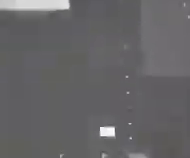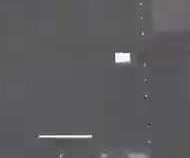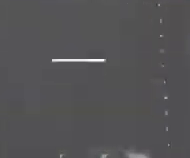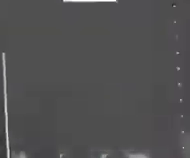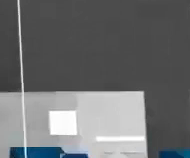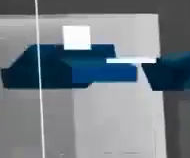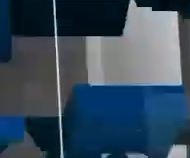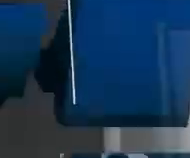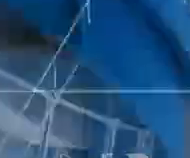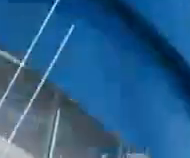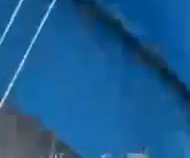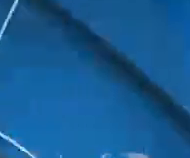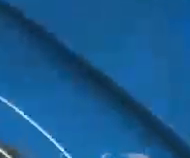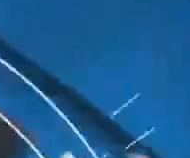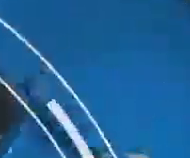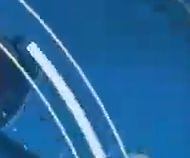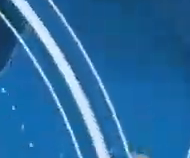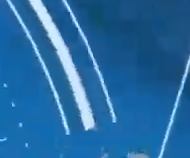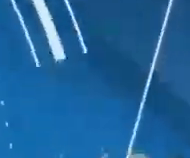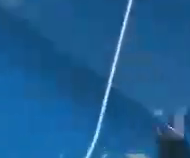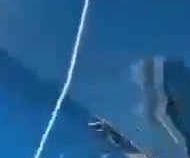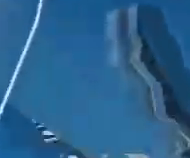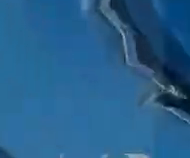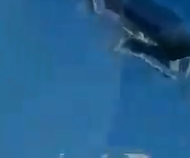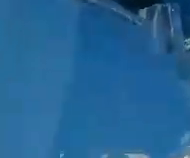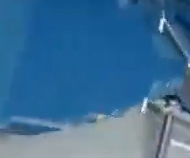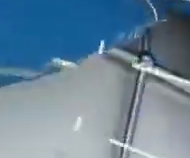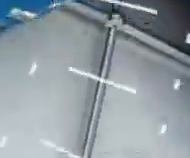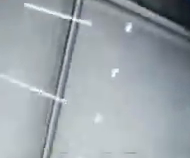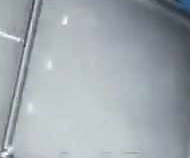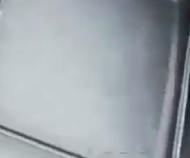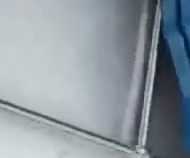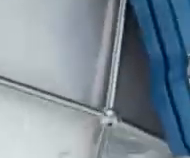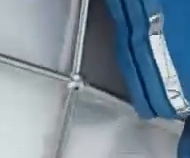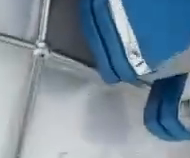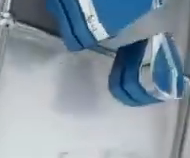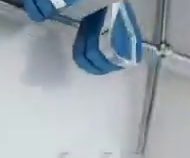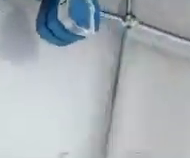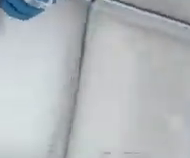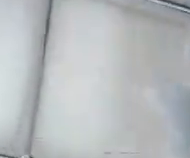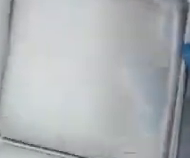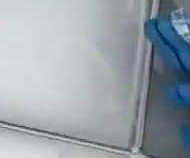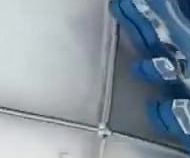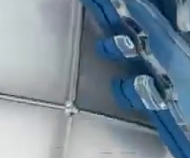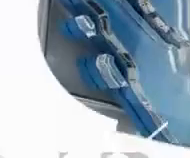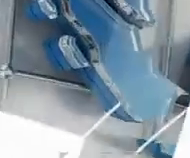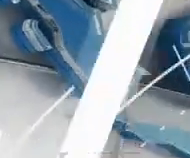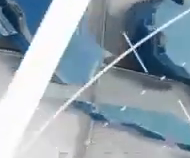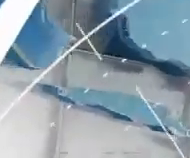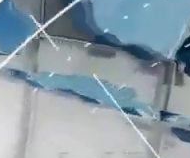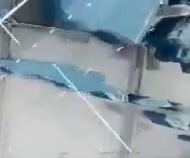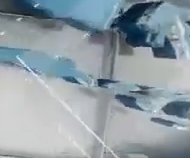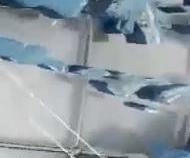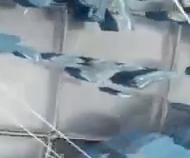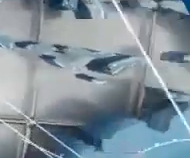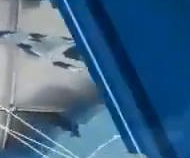Y ahora, las noticias locales en 24 horas, con Helen Quiñones.